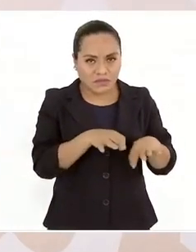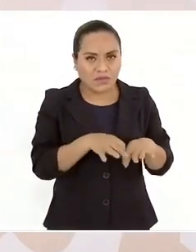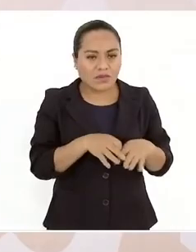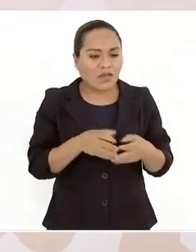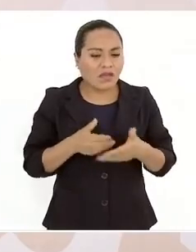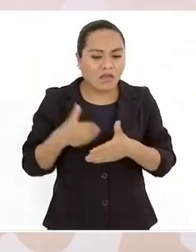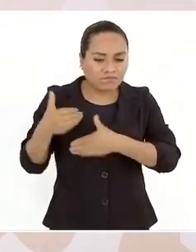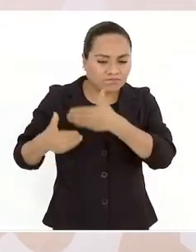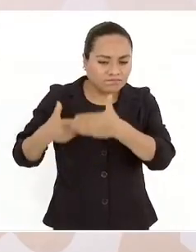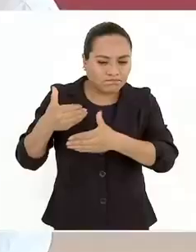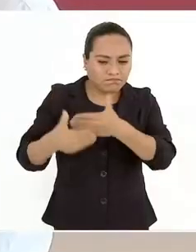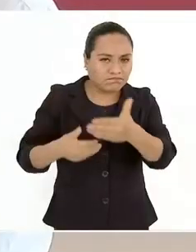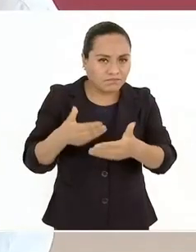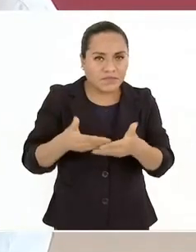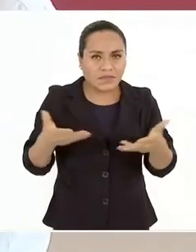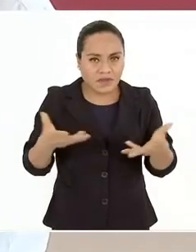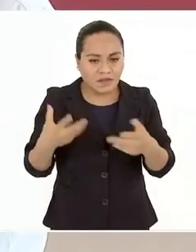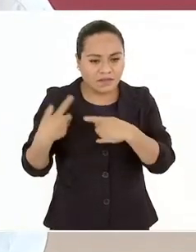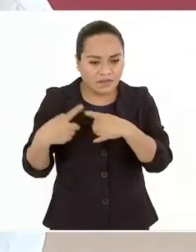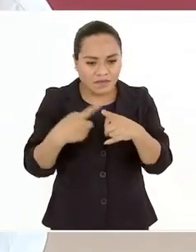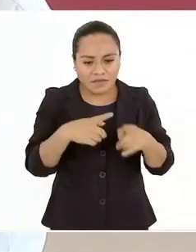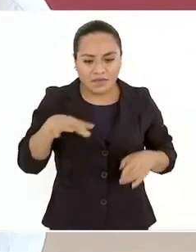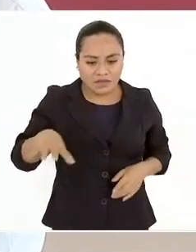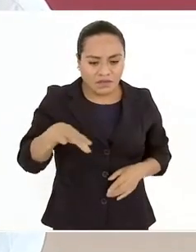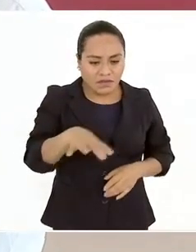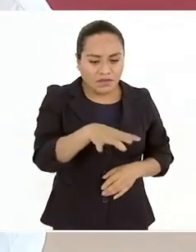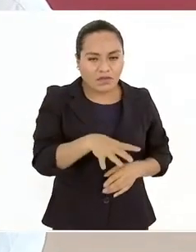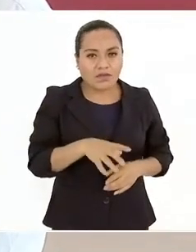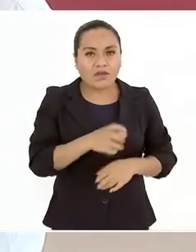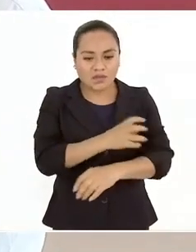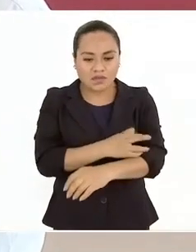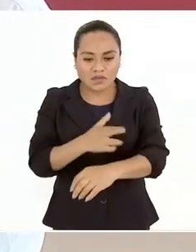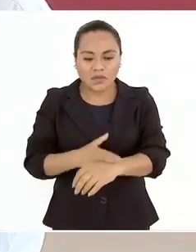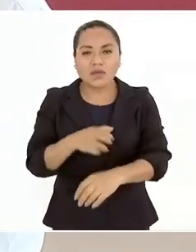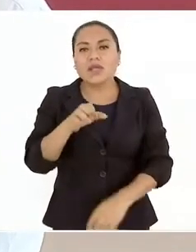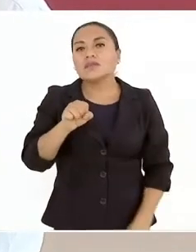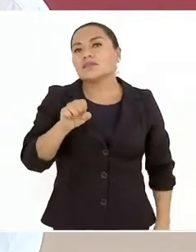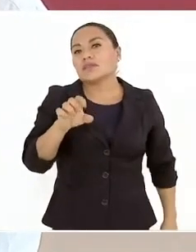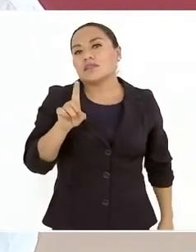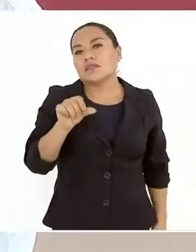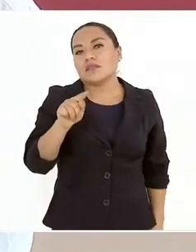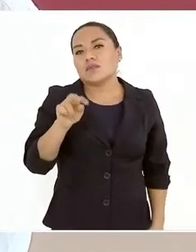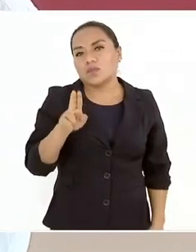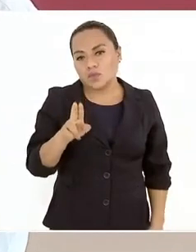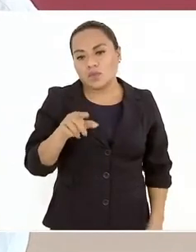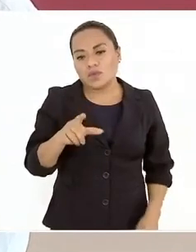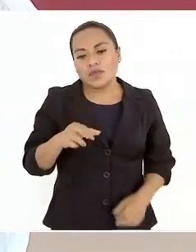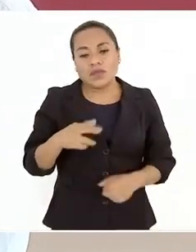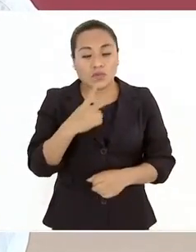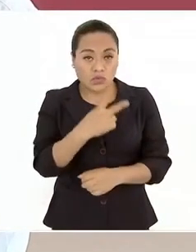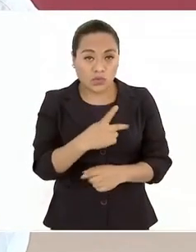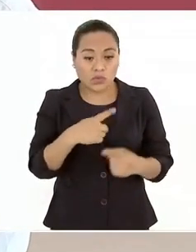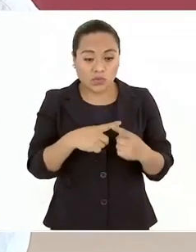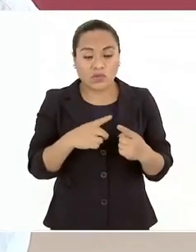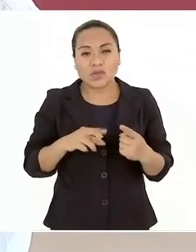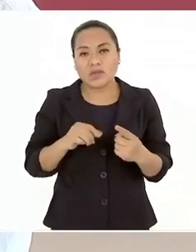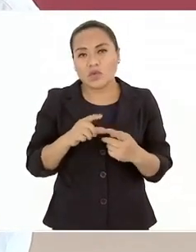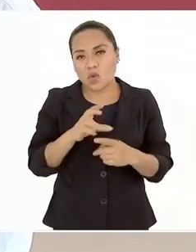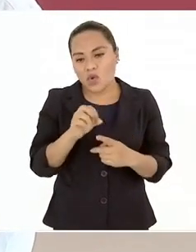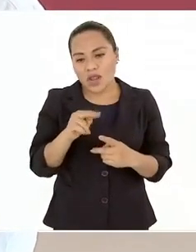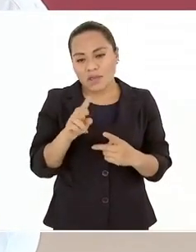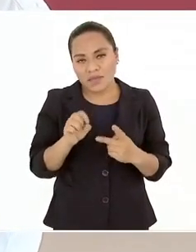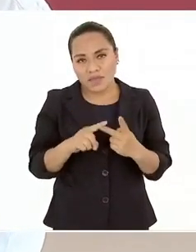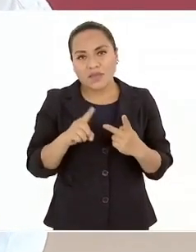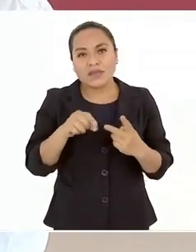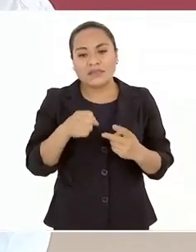venido desarrollando, las diferentes áreas que coordina la SEDATU, desde sus dos subsecretarías, la CONAVI, las